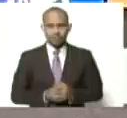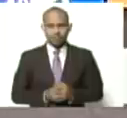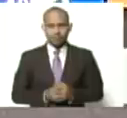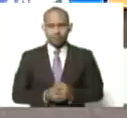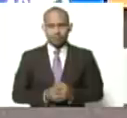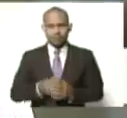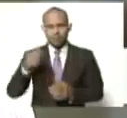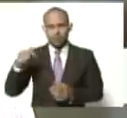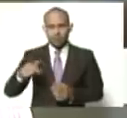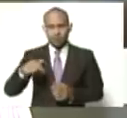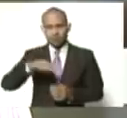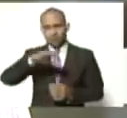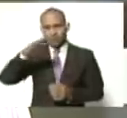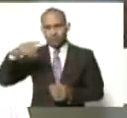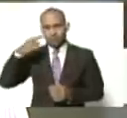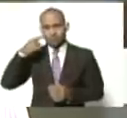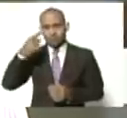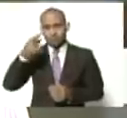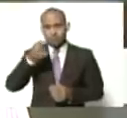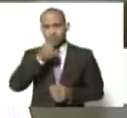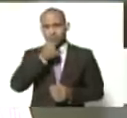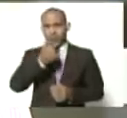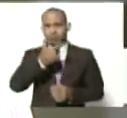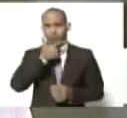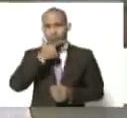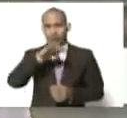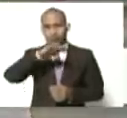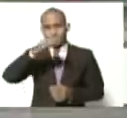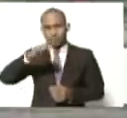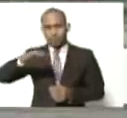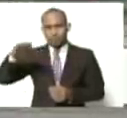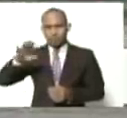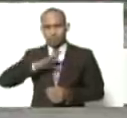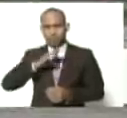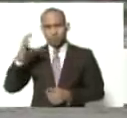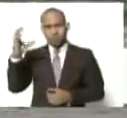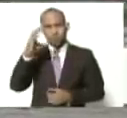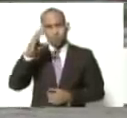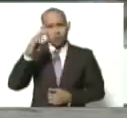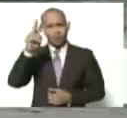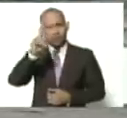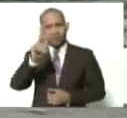aquí en este mar, miren qué mar tan hermoso, mar Caribe venezolano,